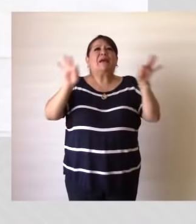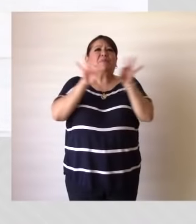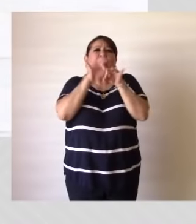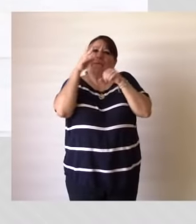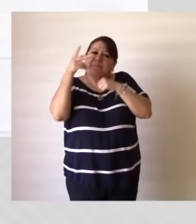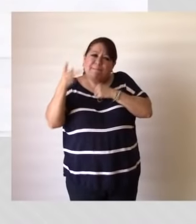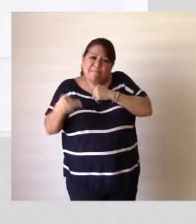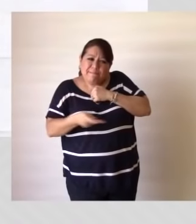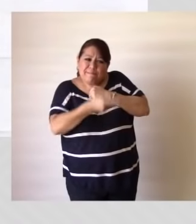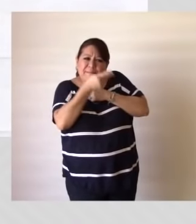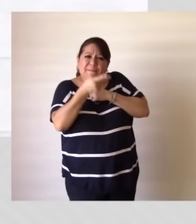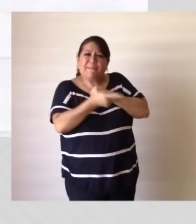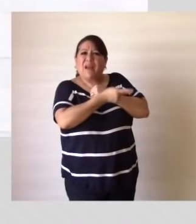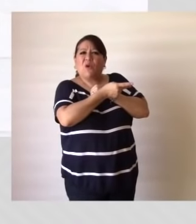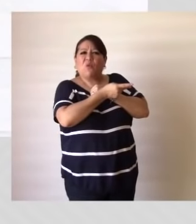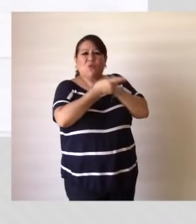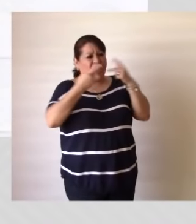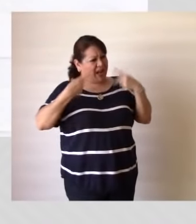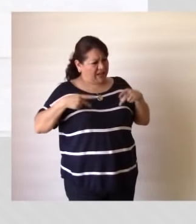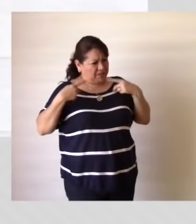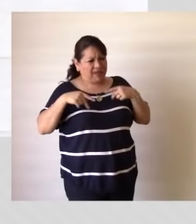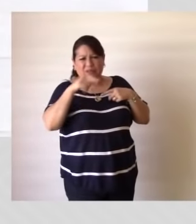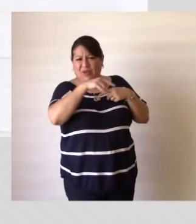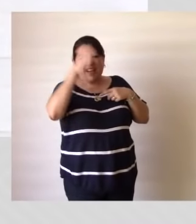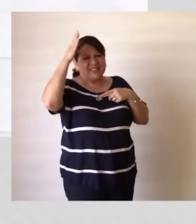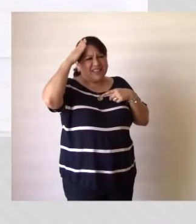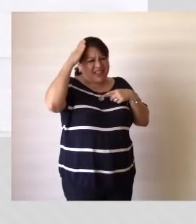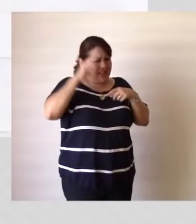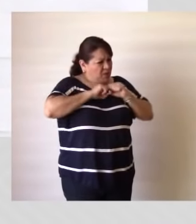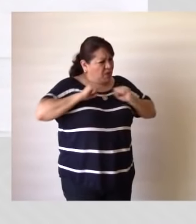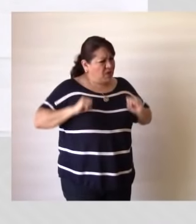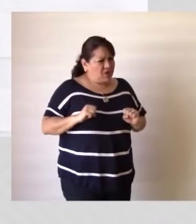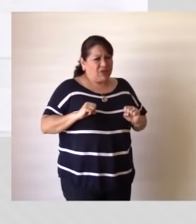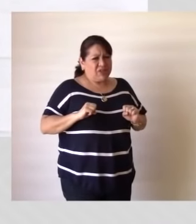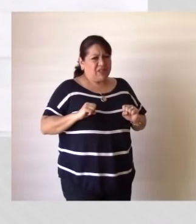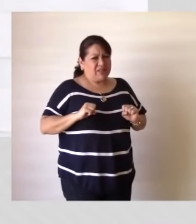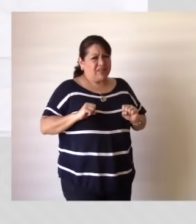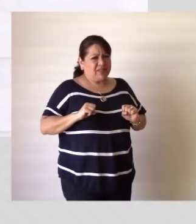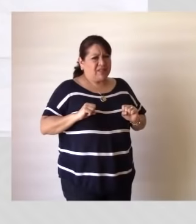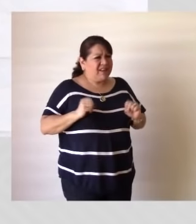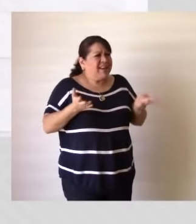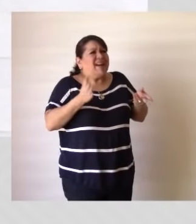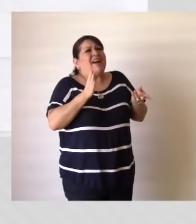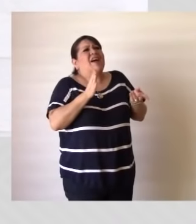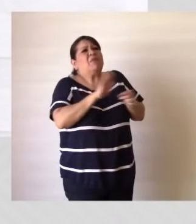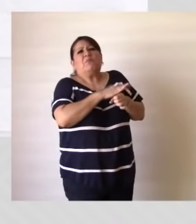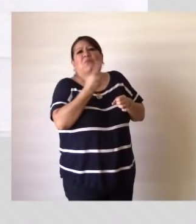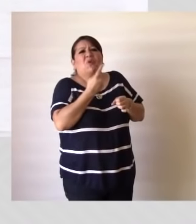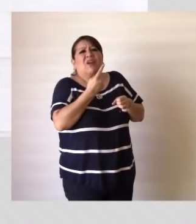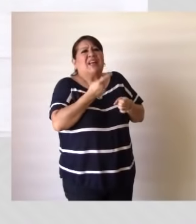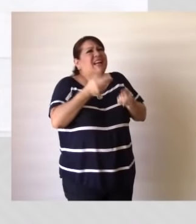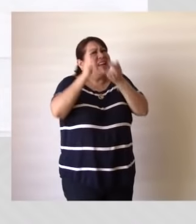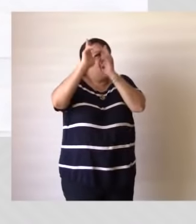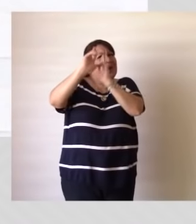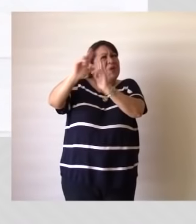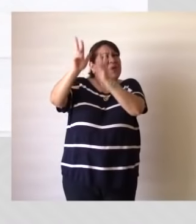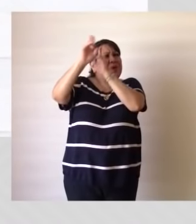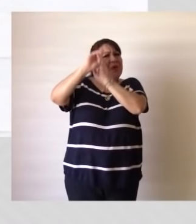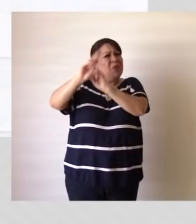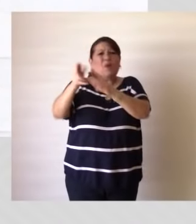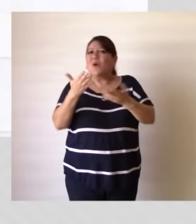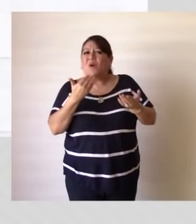liderazgo sobre la falta de honra y la falta de honor no es dios lo